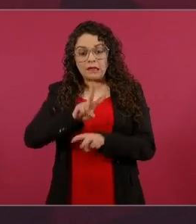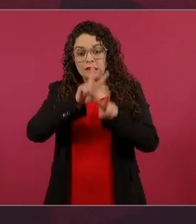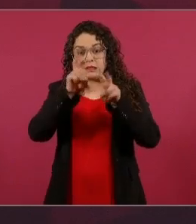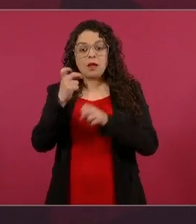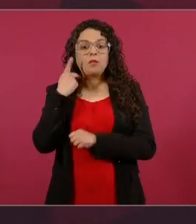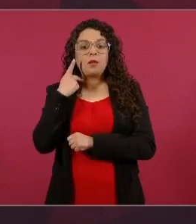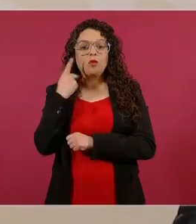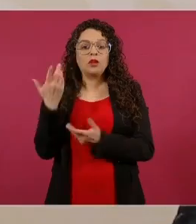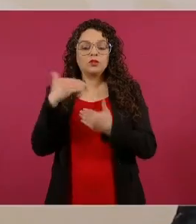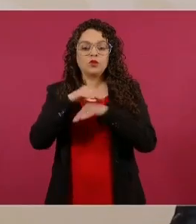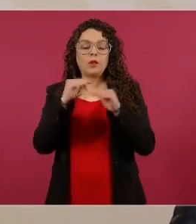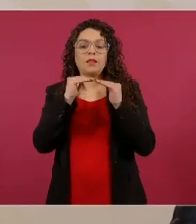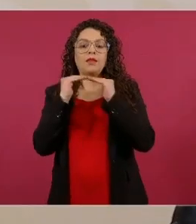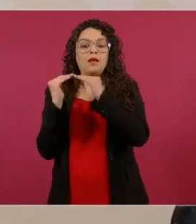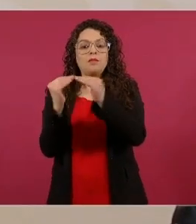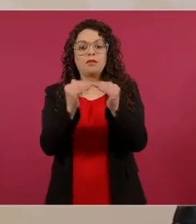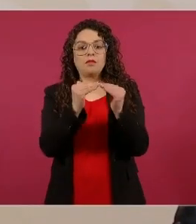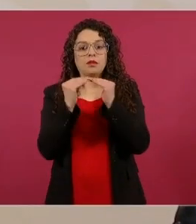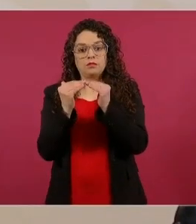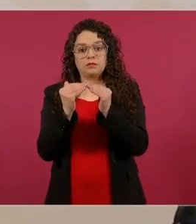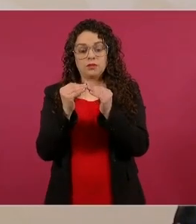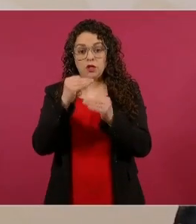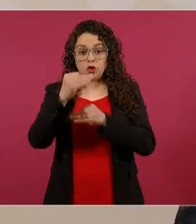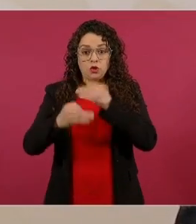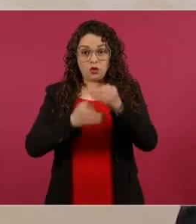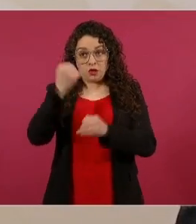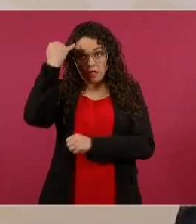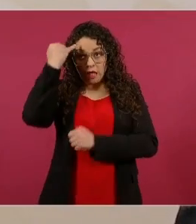donde no todos pensamos